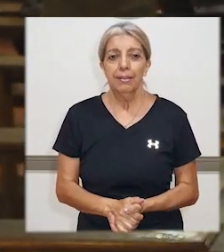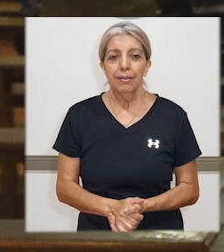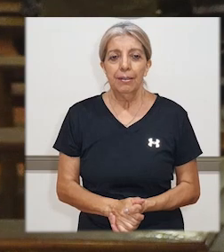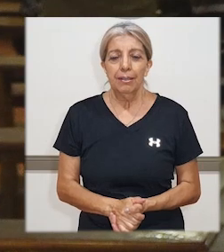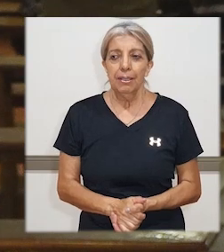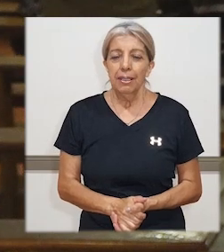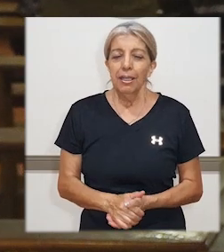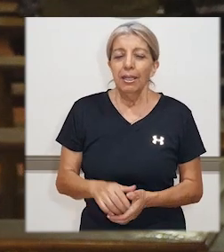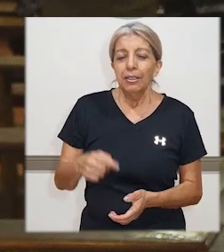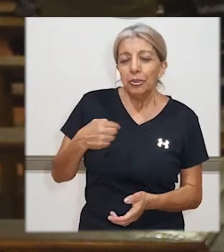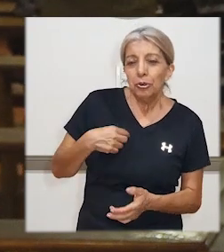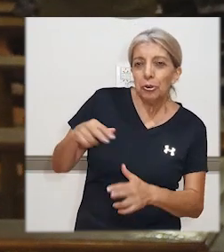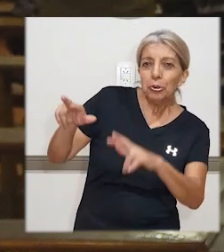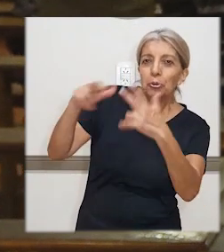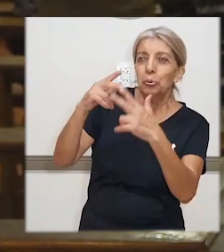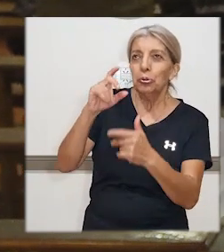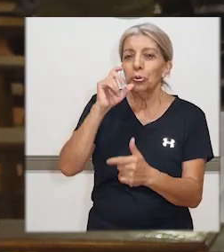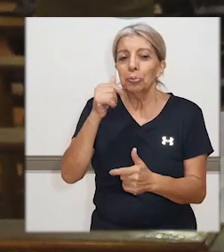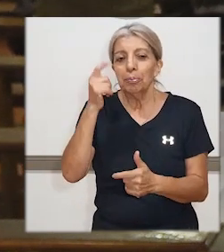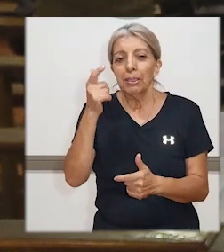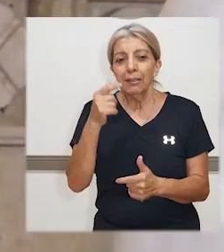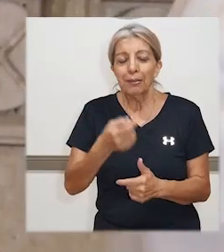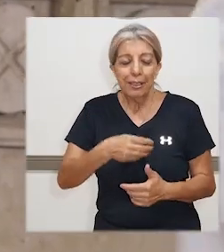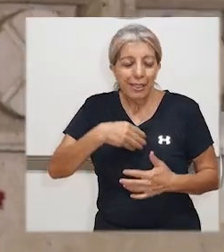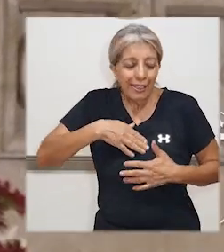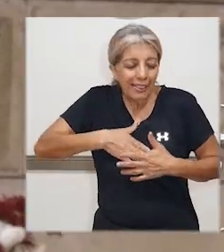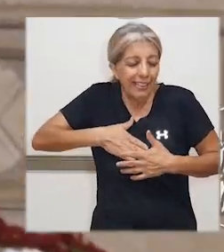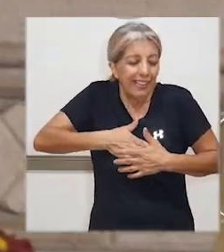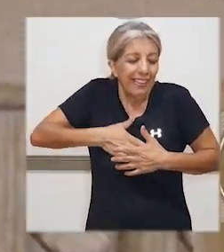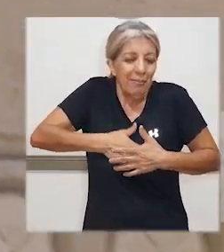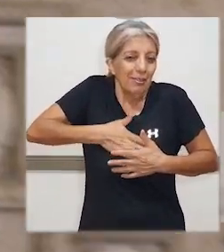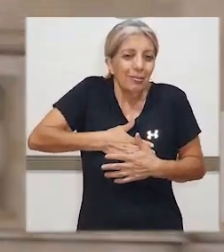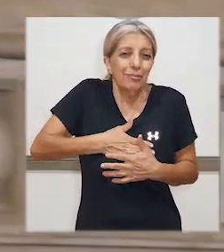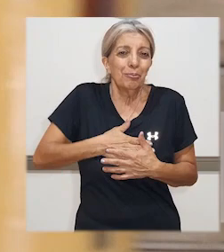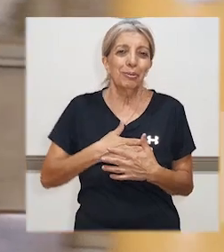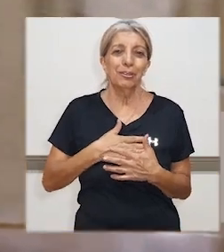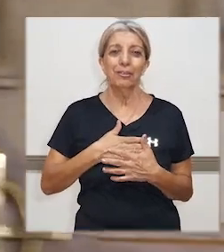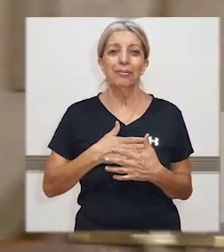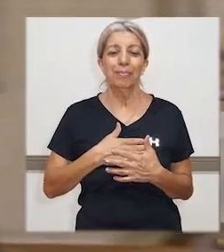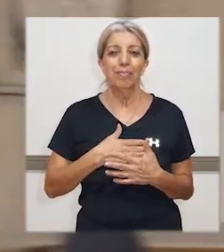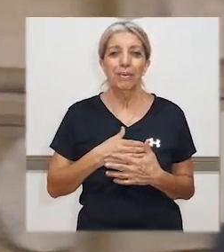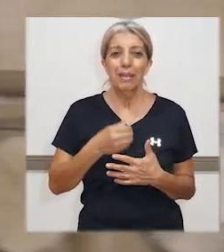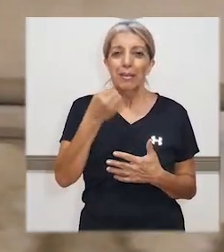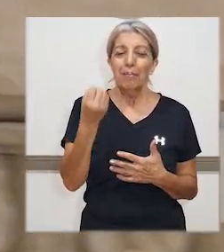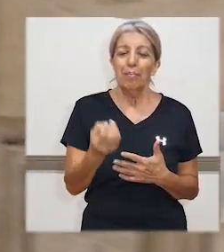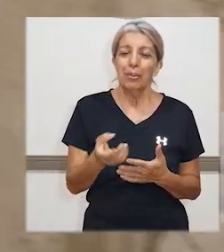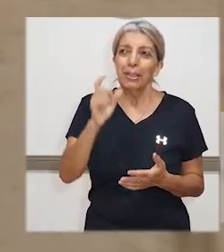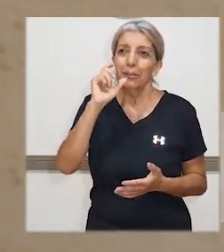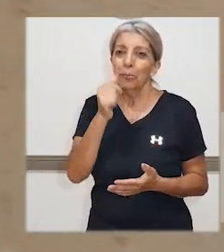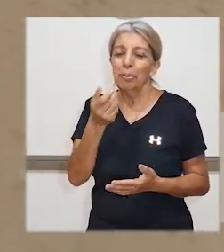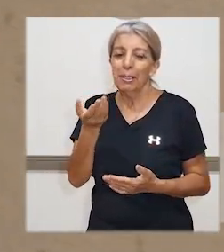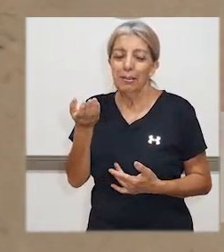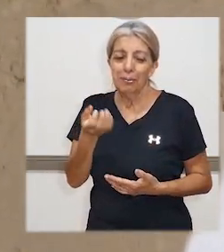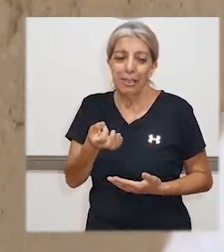Al recibir tu palabra, la vida en nosotros renace, Señor. Que tu evangelio alimente a